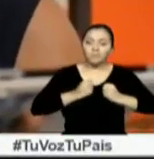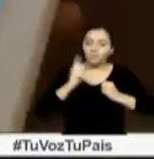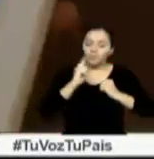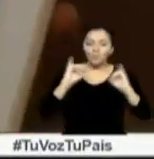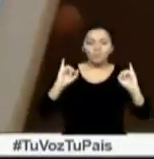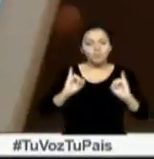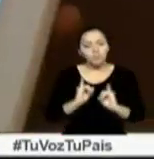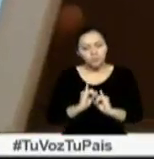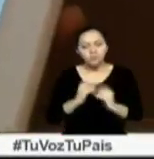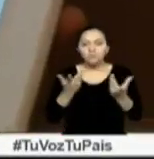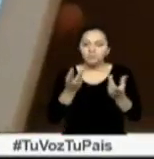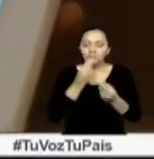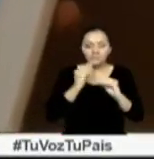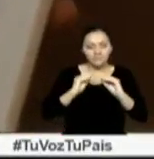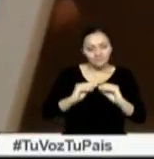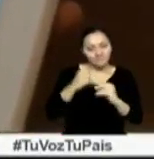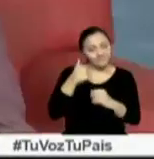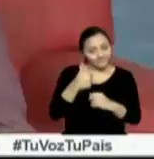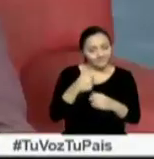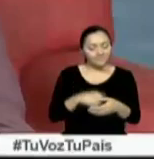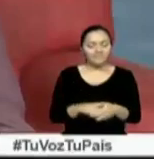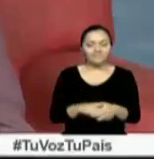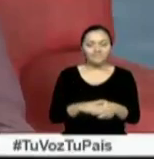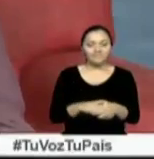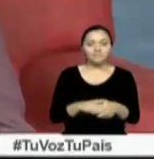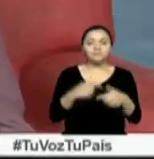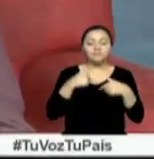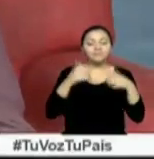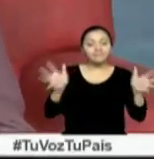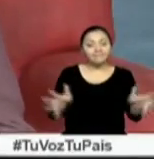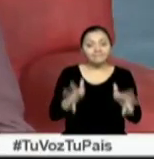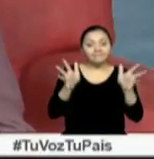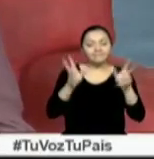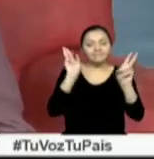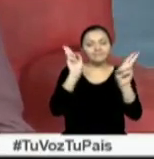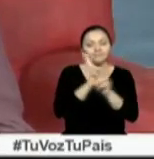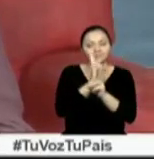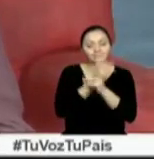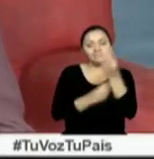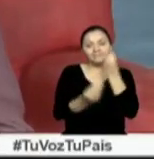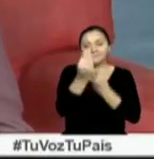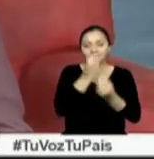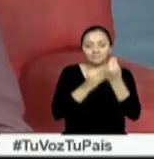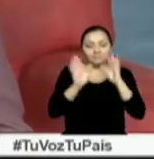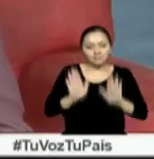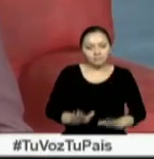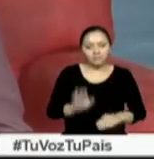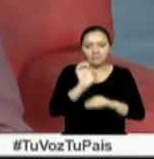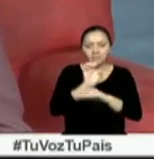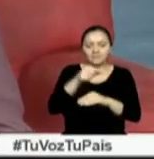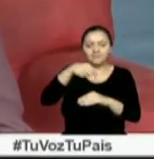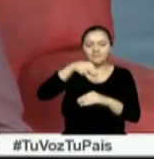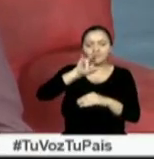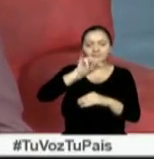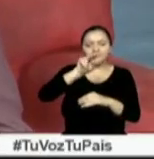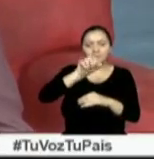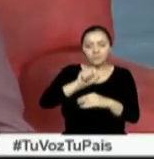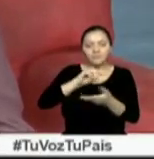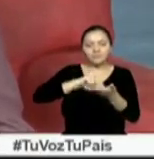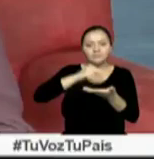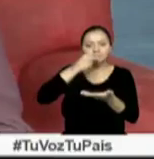desnutrición en nuestro país nosotros promovemos el consumo de alimentos locales Ecuatorianos como elino el